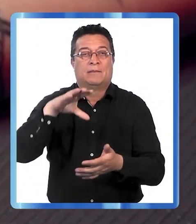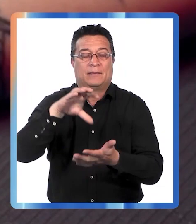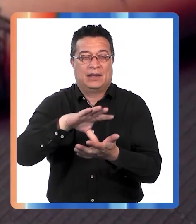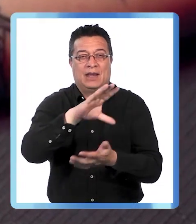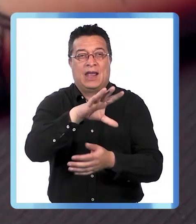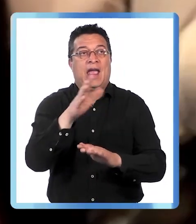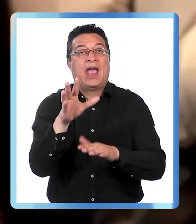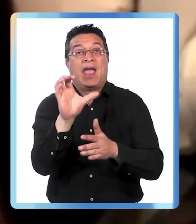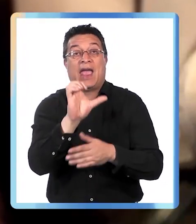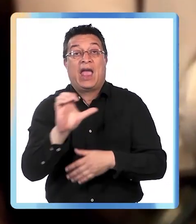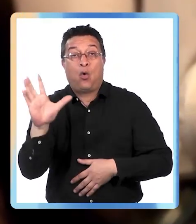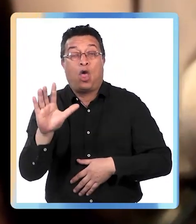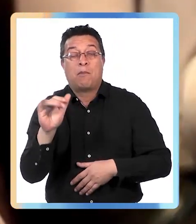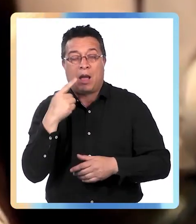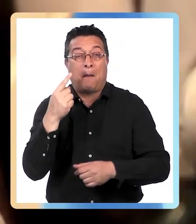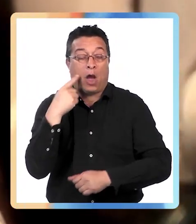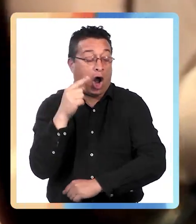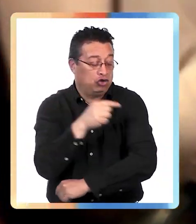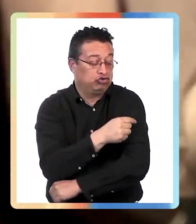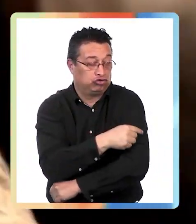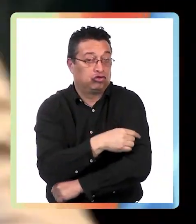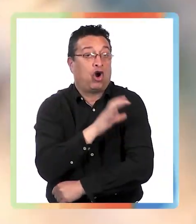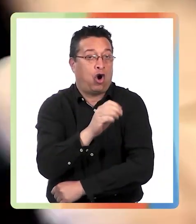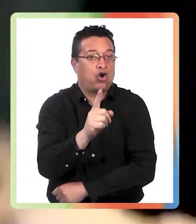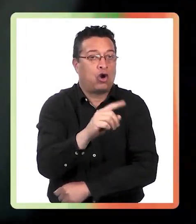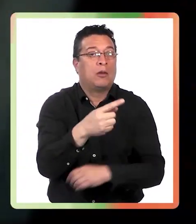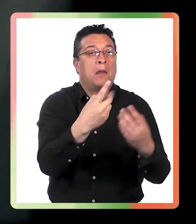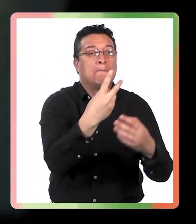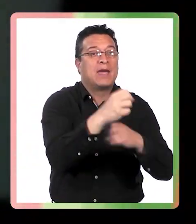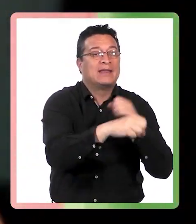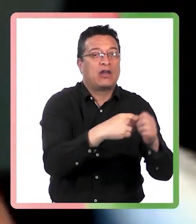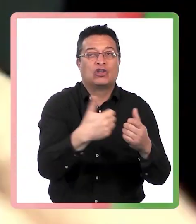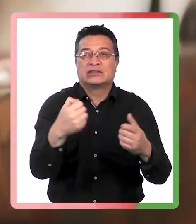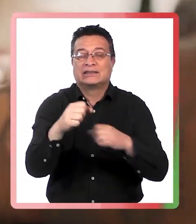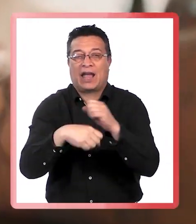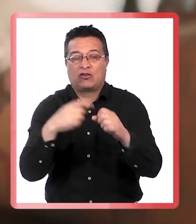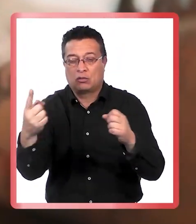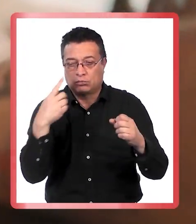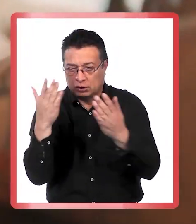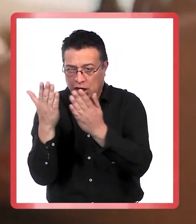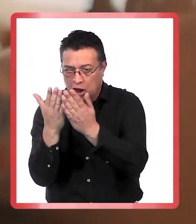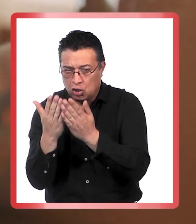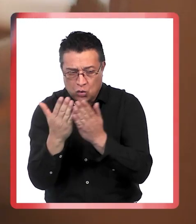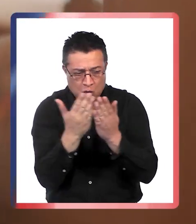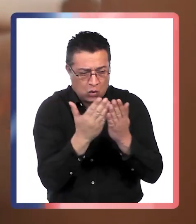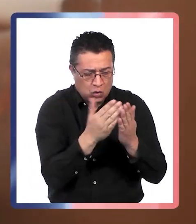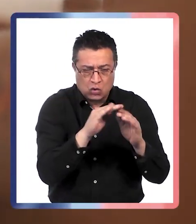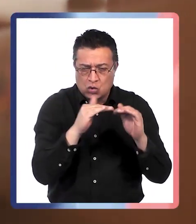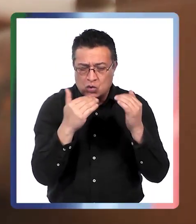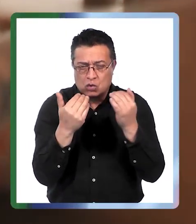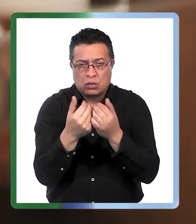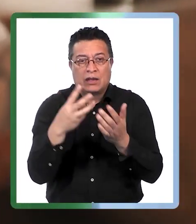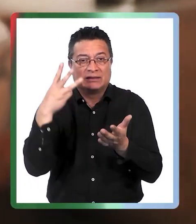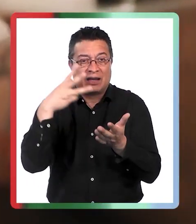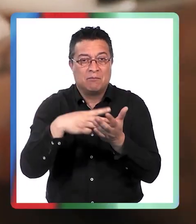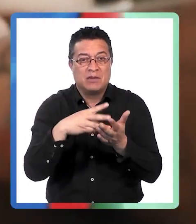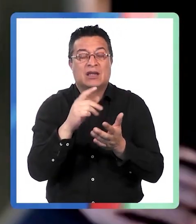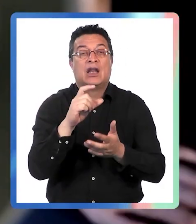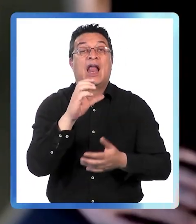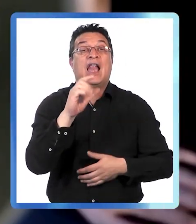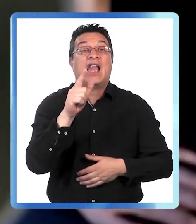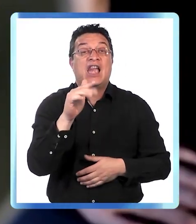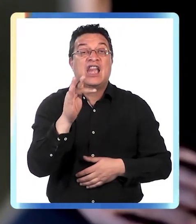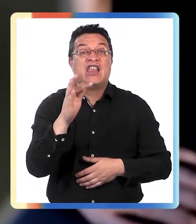europeo tatuadas y no tatuadas, entre 20 y 60 años. Lo anterior arrojó casi 3.000 con linfomas